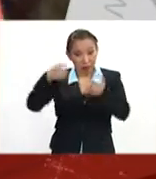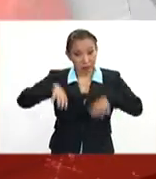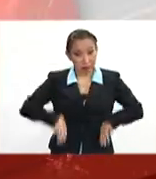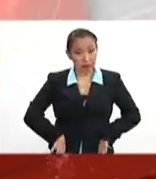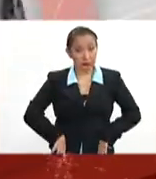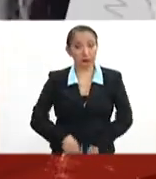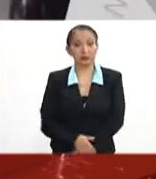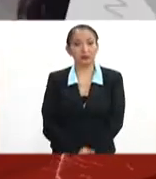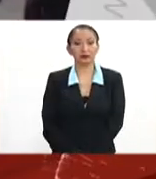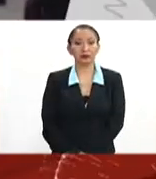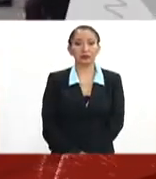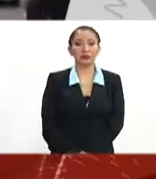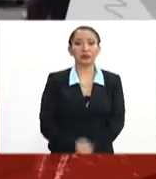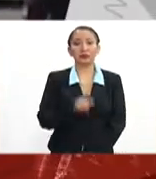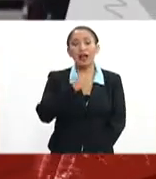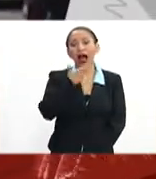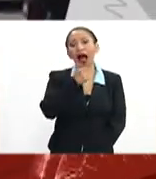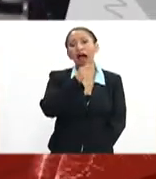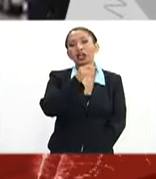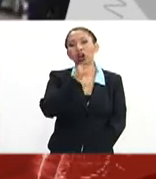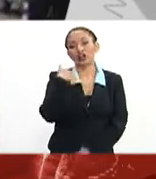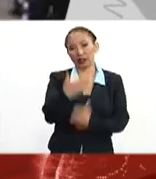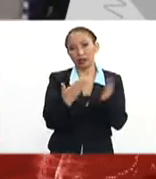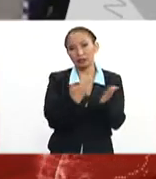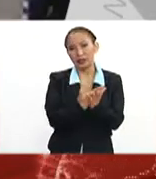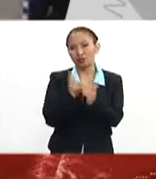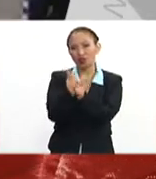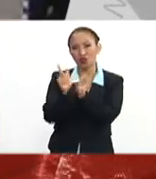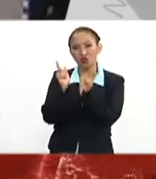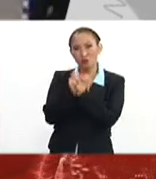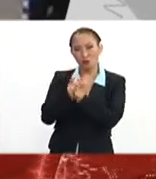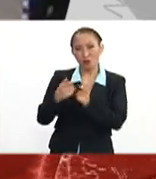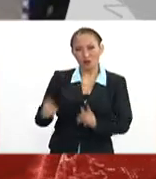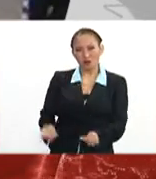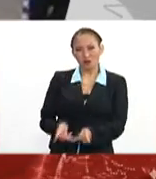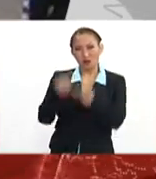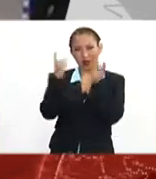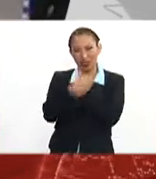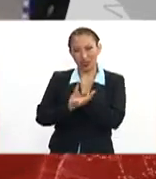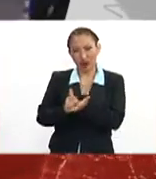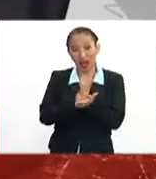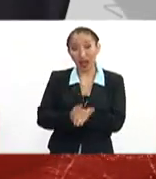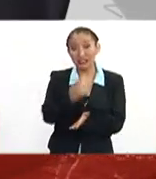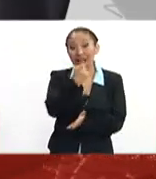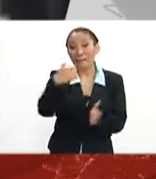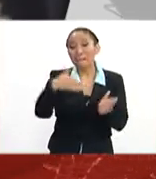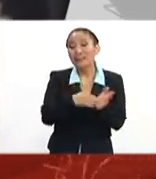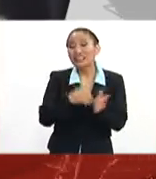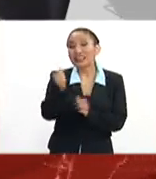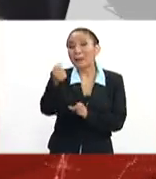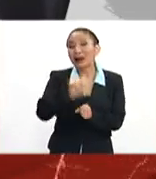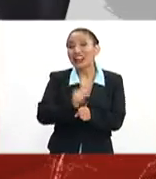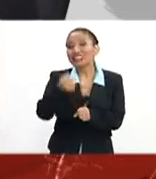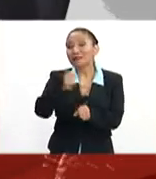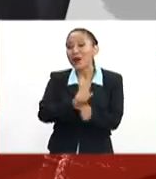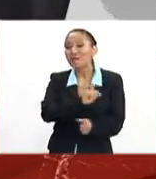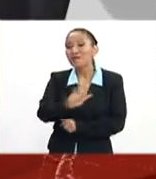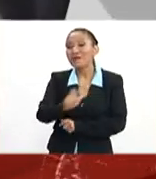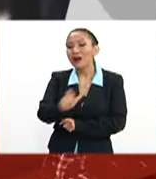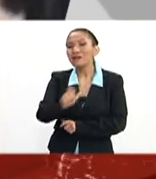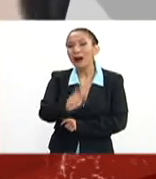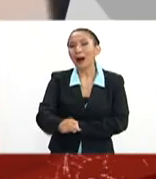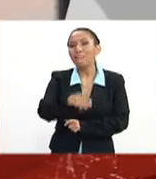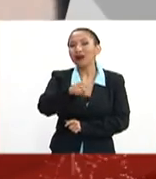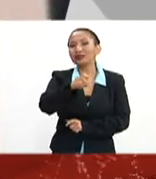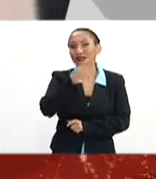recursos. Halcones al servicio del cártel de Tláhuac recibían 2,000 pesos semanales, asegura el jefe de gobierno